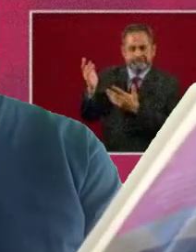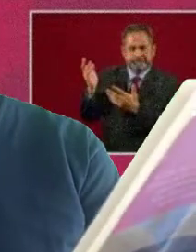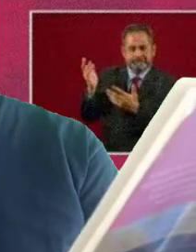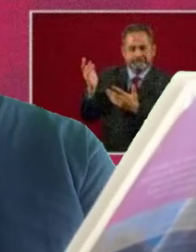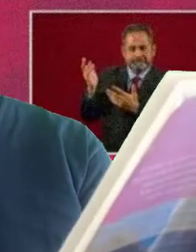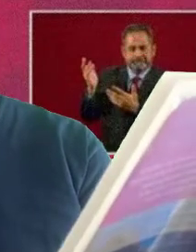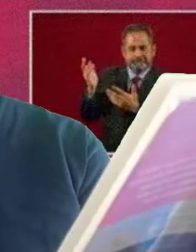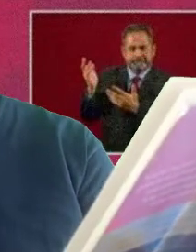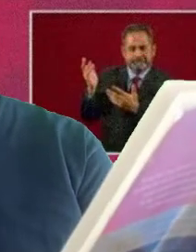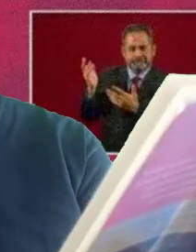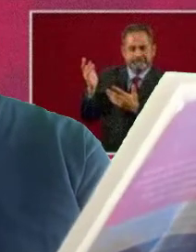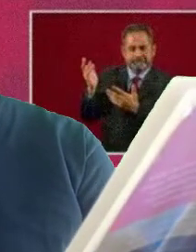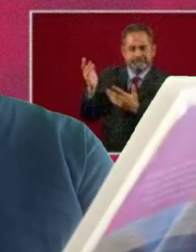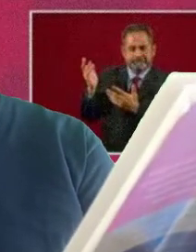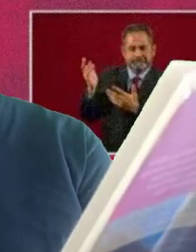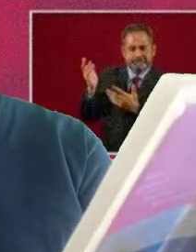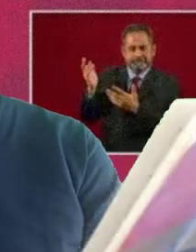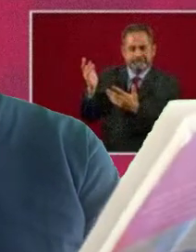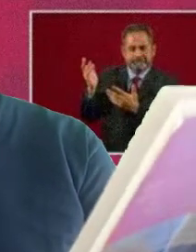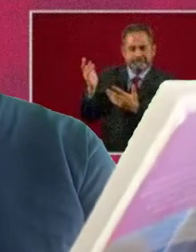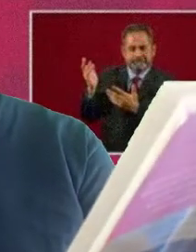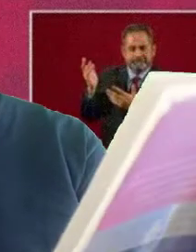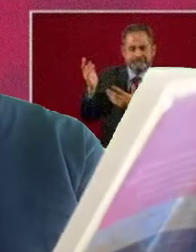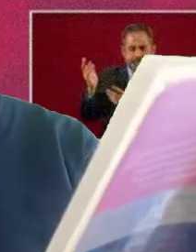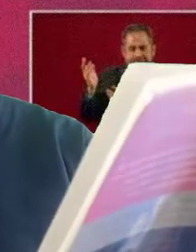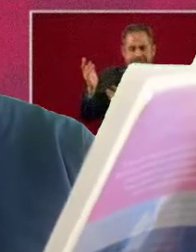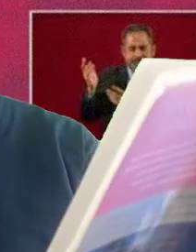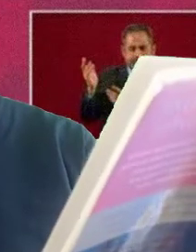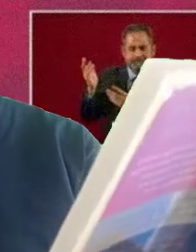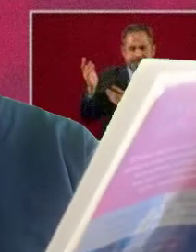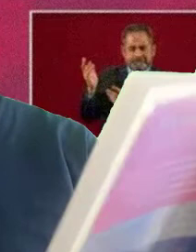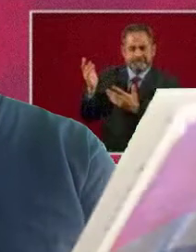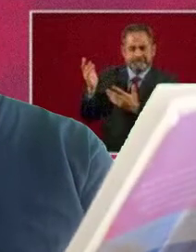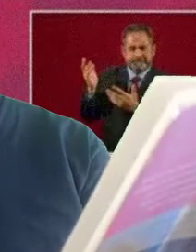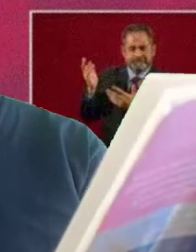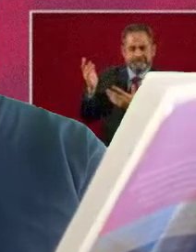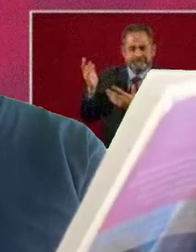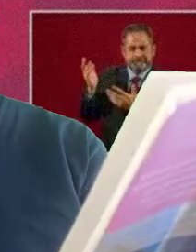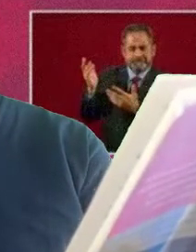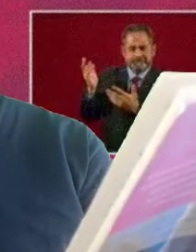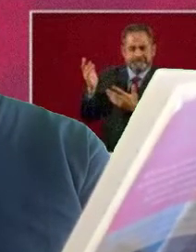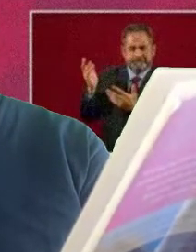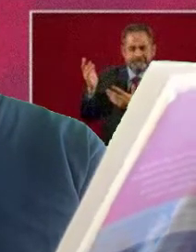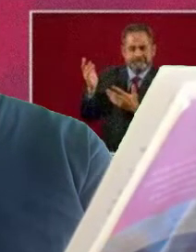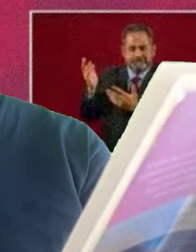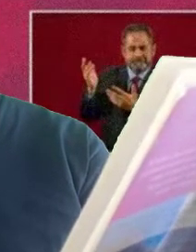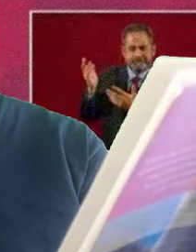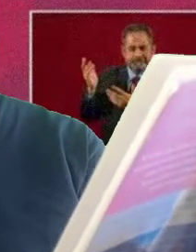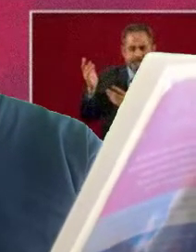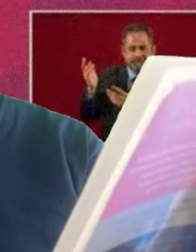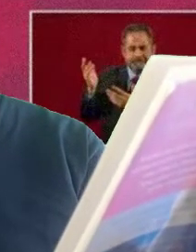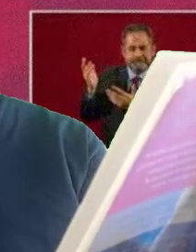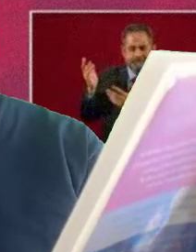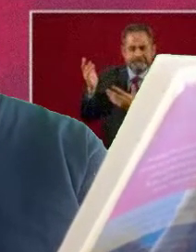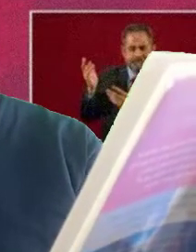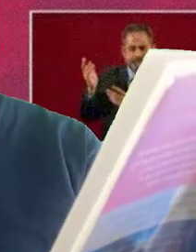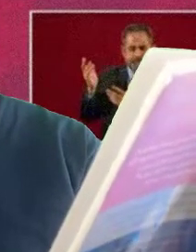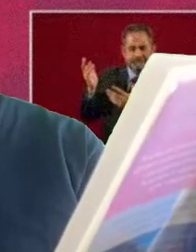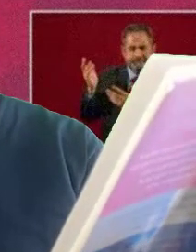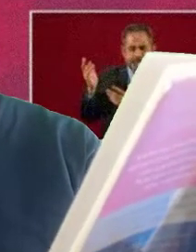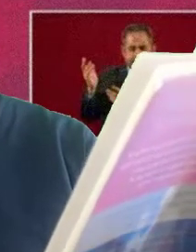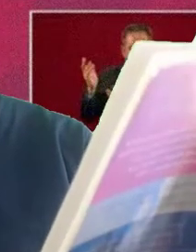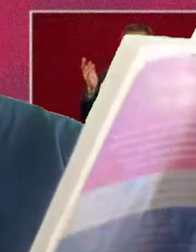desarrollo si se desarrolla a sí mismo experimenta un éxito personal si se desarrolla un equipo su organización puede